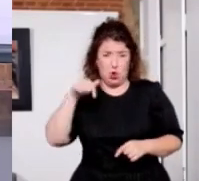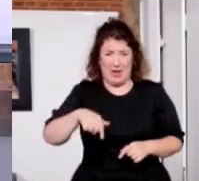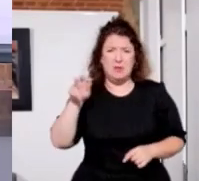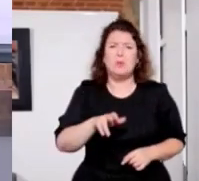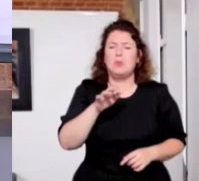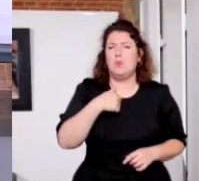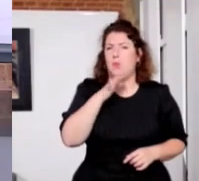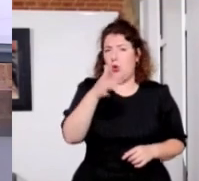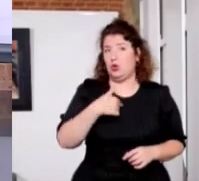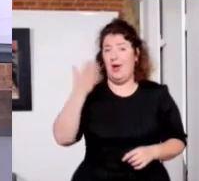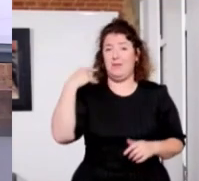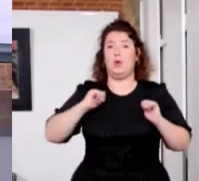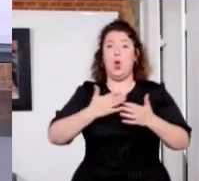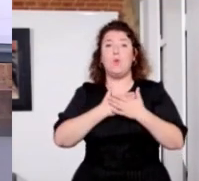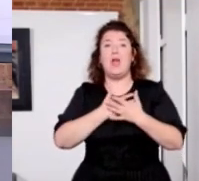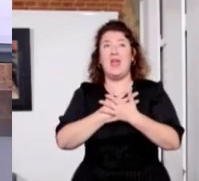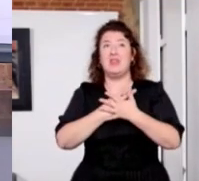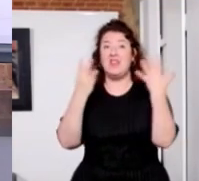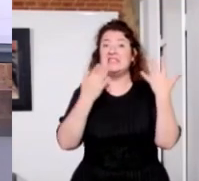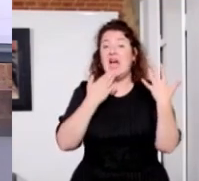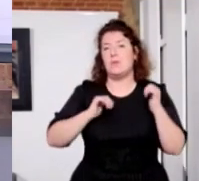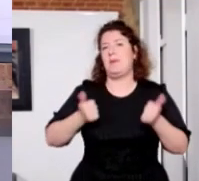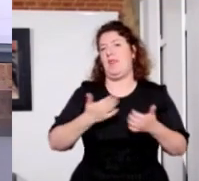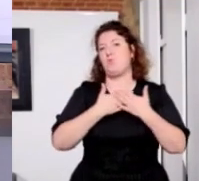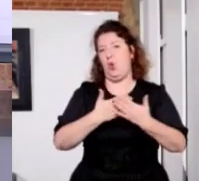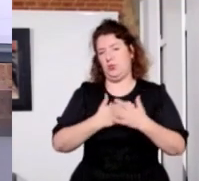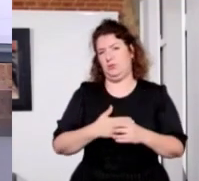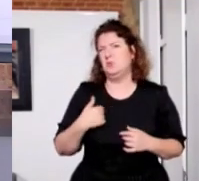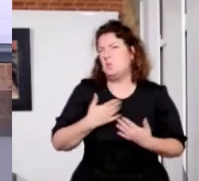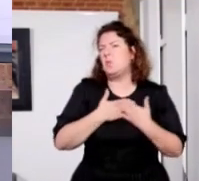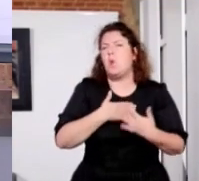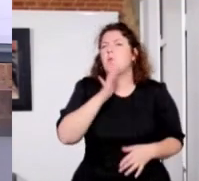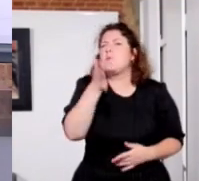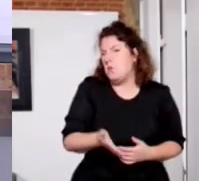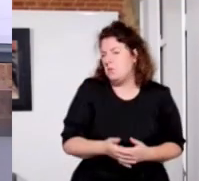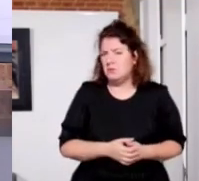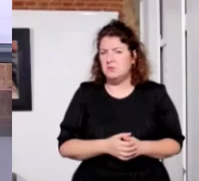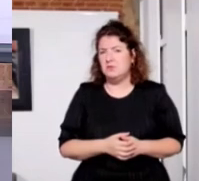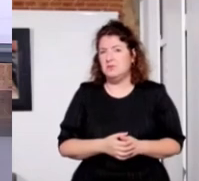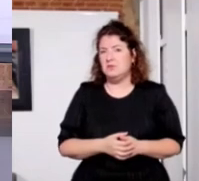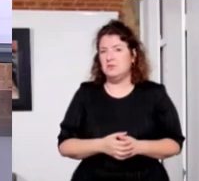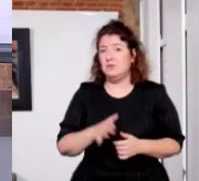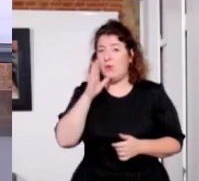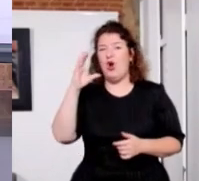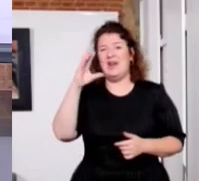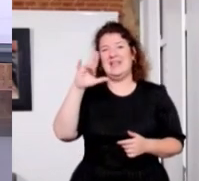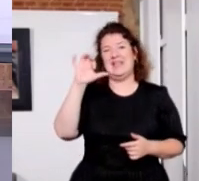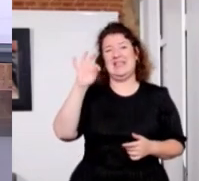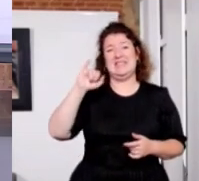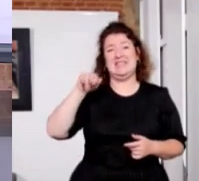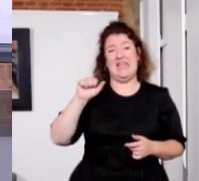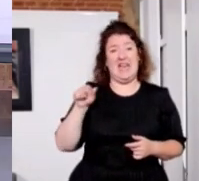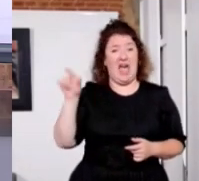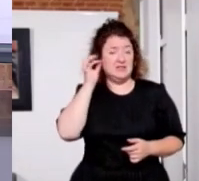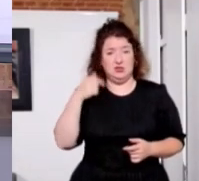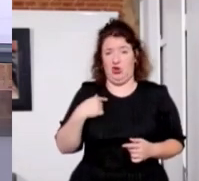estoy aquí porque me hice voluntario cuando tenía 17 años. ¿Y sabes por qué me hice voluntario? Porque iba a Cristina. Yo